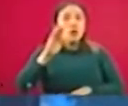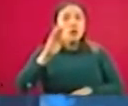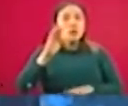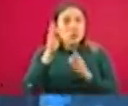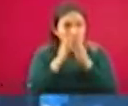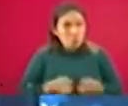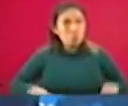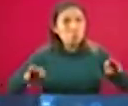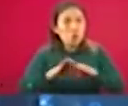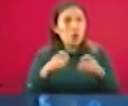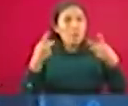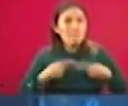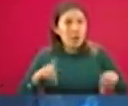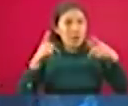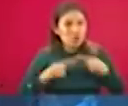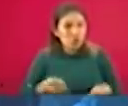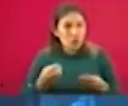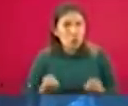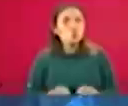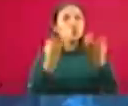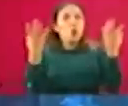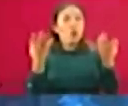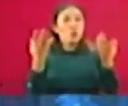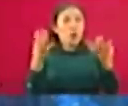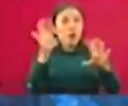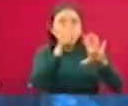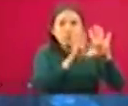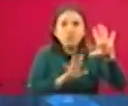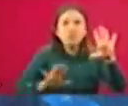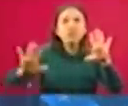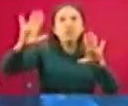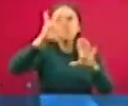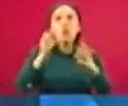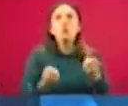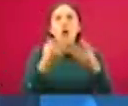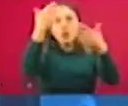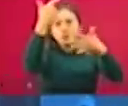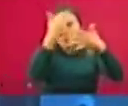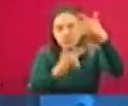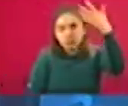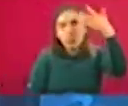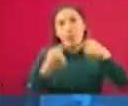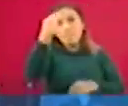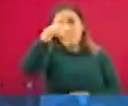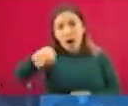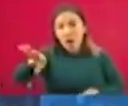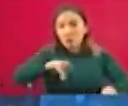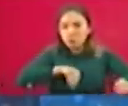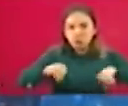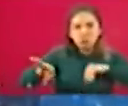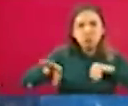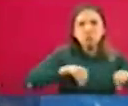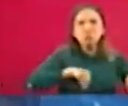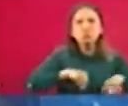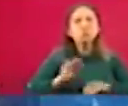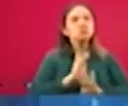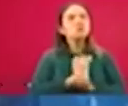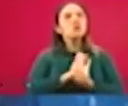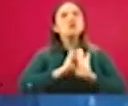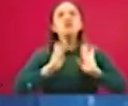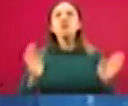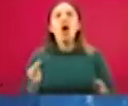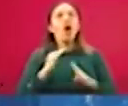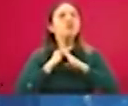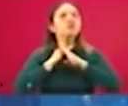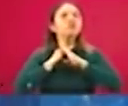sin que se le haya hecho la evaluación médica, el estudio clínico epidemiológico, etcétera, ¿no? Entonces, por eso incorporamos de esa